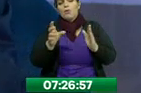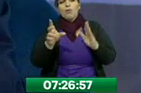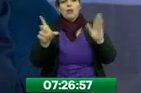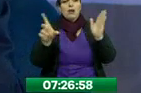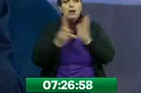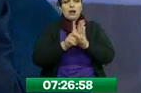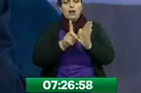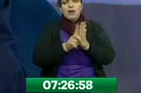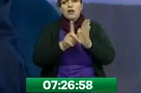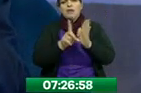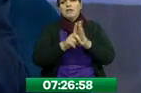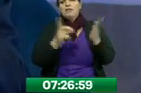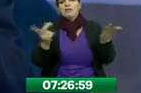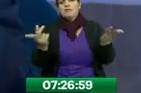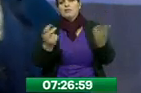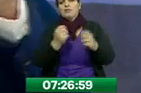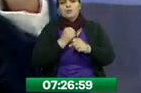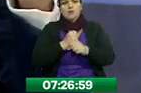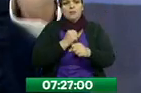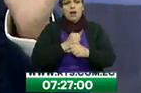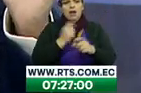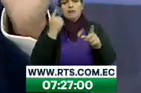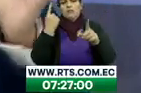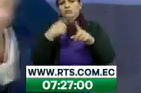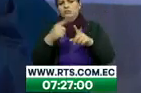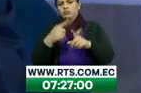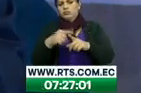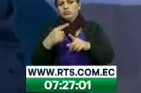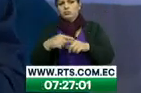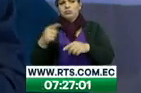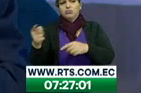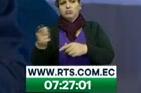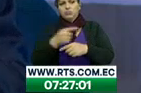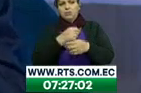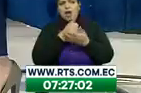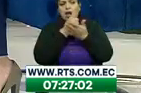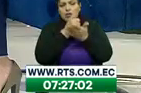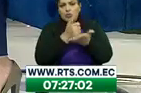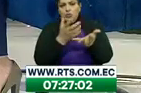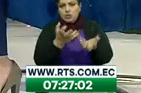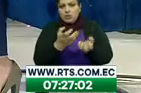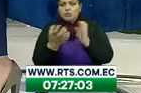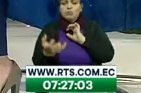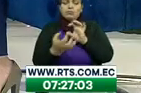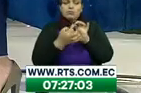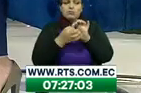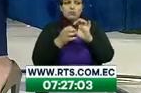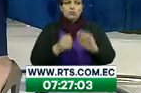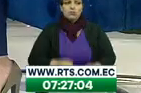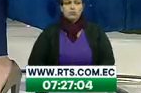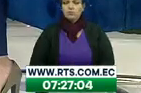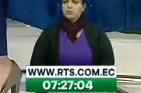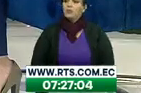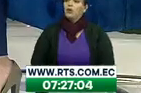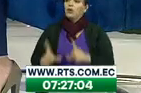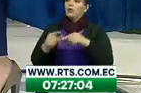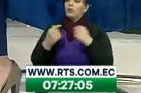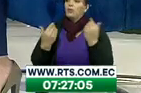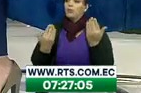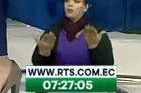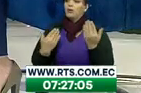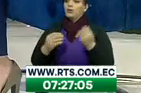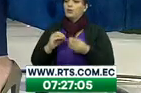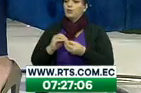Estamos abiertos a todas las alianzas posibles. ¿Incluso de izquierda o de centro? Nosotros no negamos la